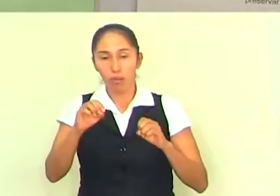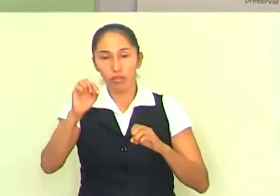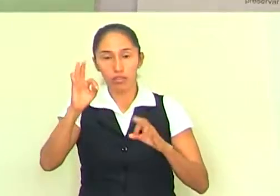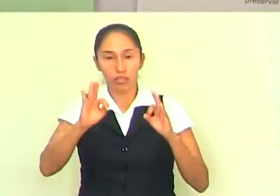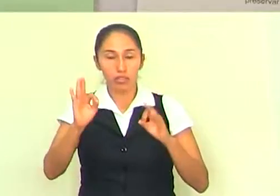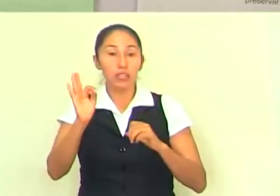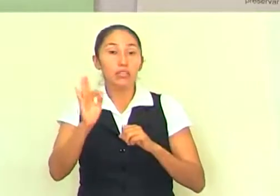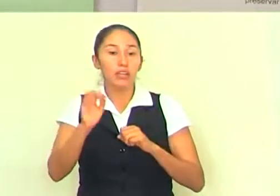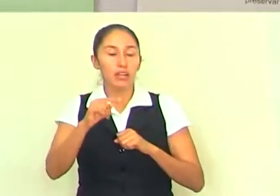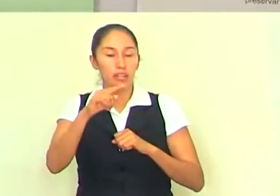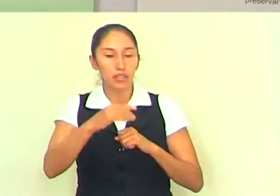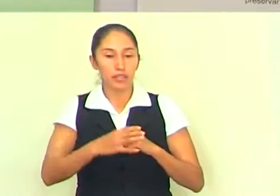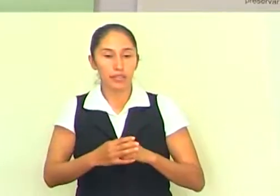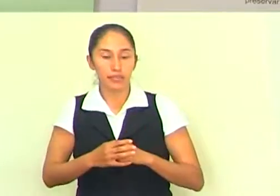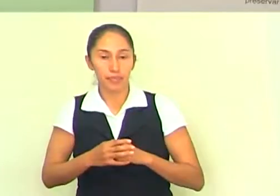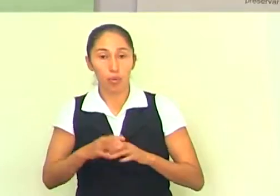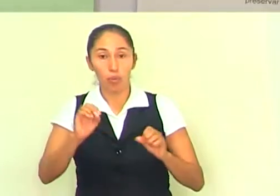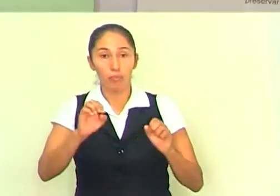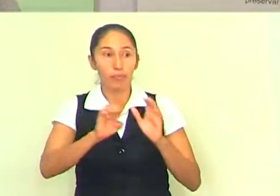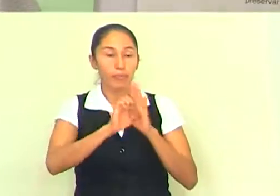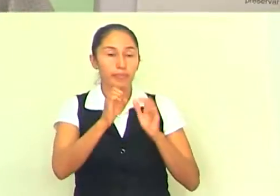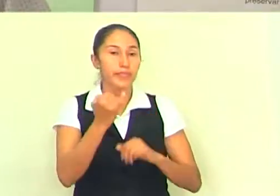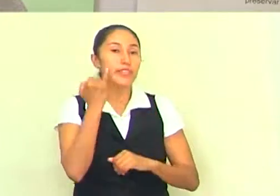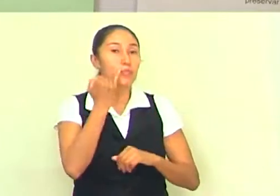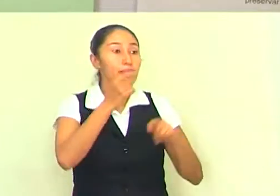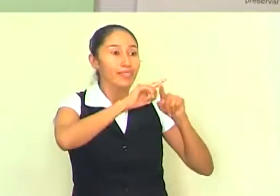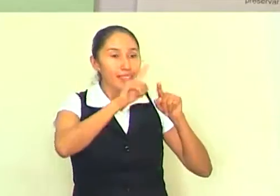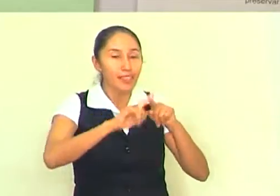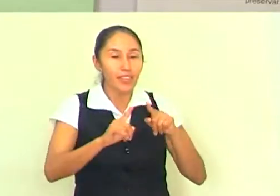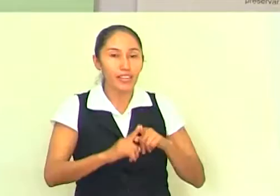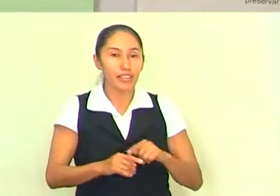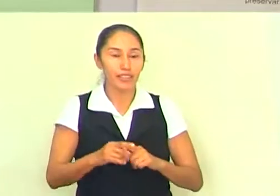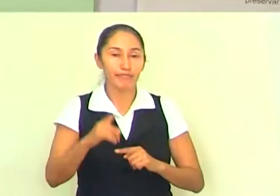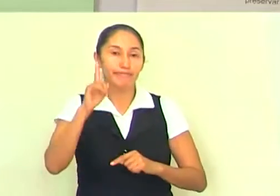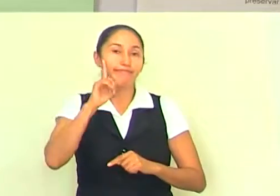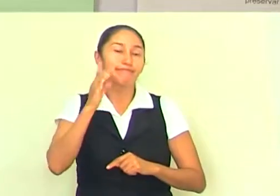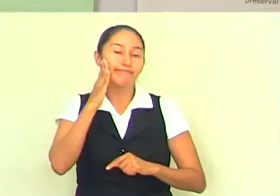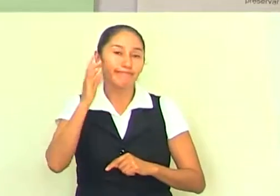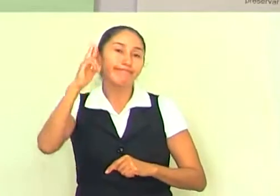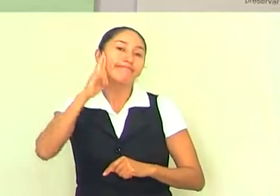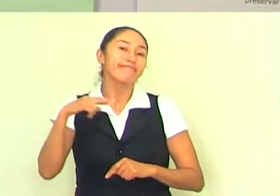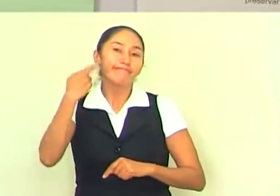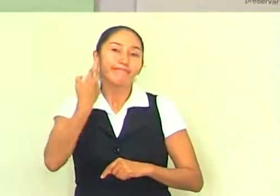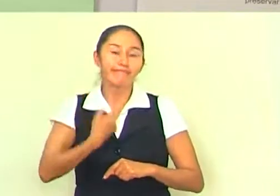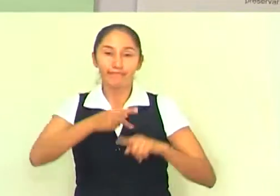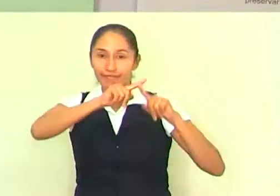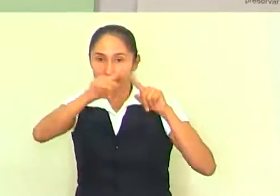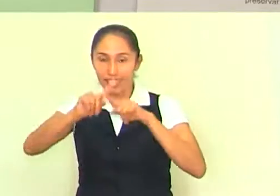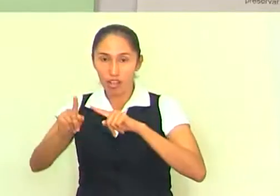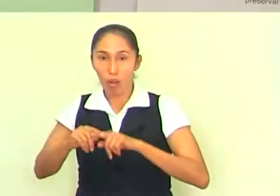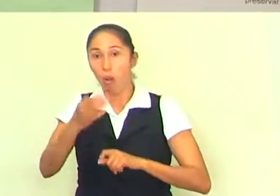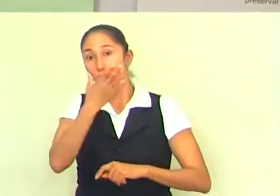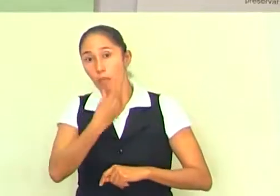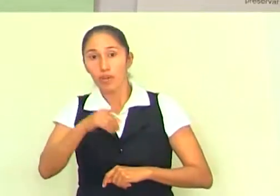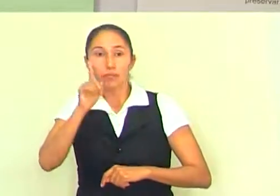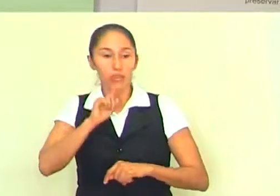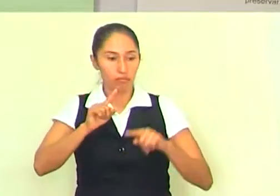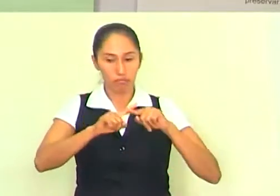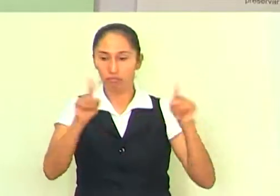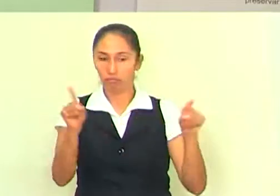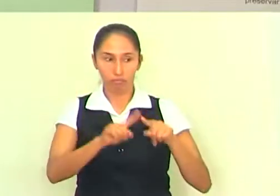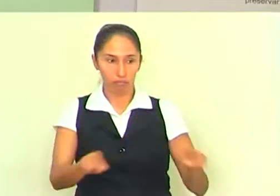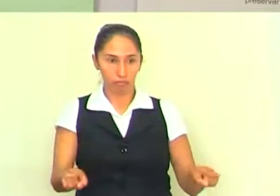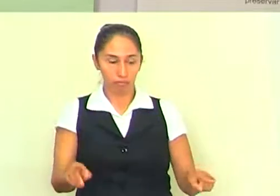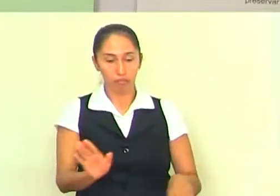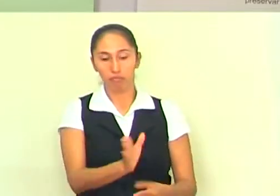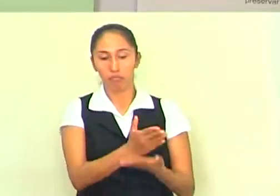porque habla otra lengua, ¿sí? Por su color de piel, ¿sí? O porque es hombre o mujer, eso no